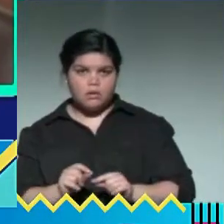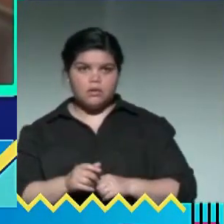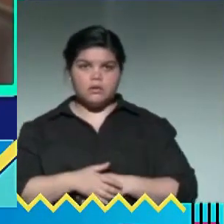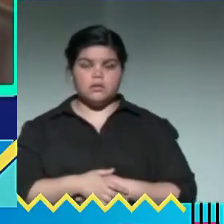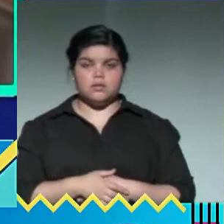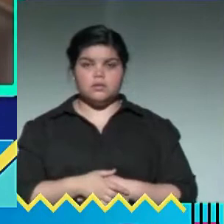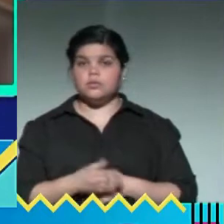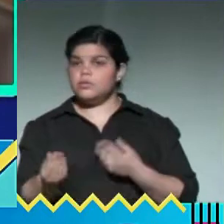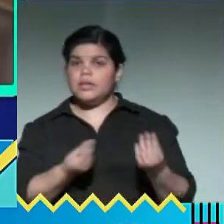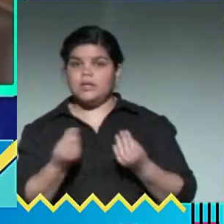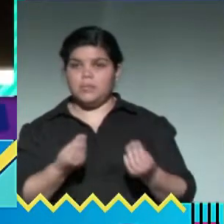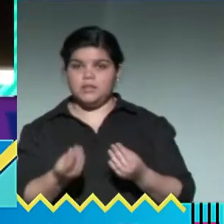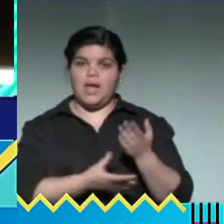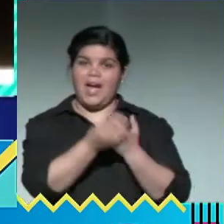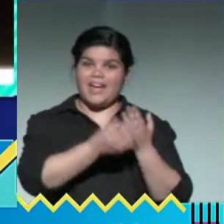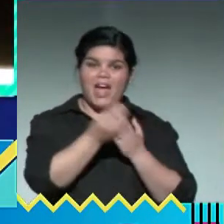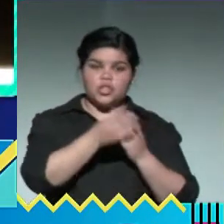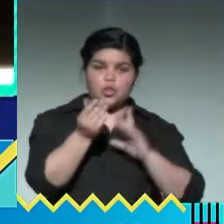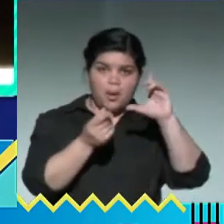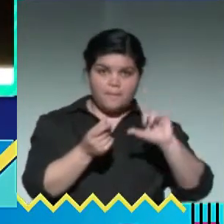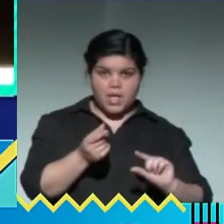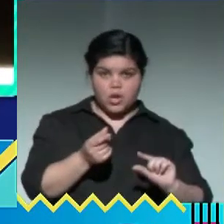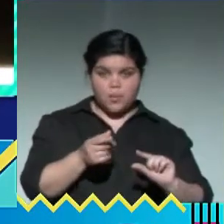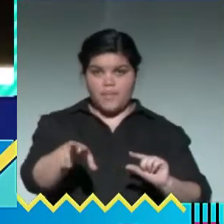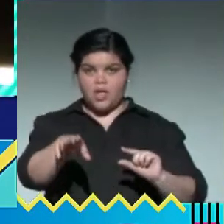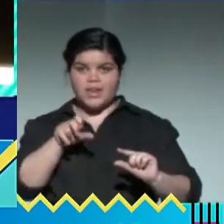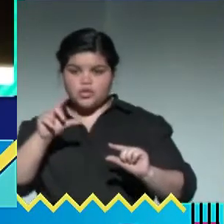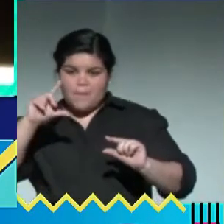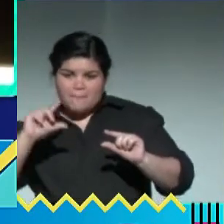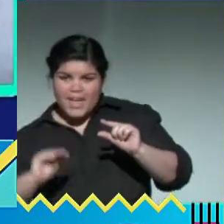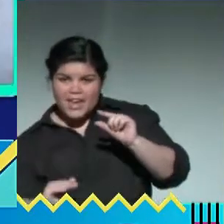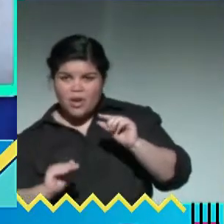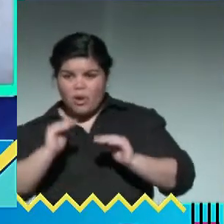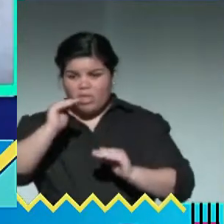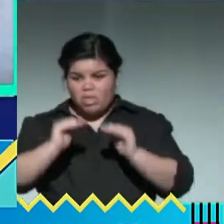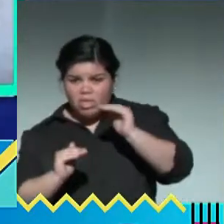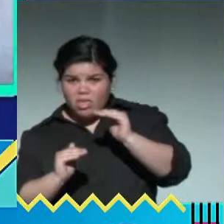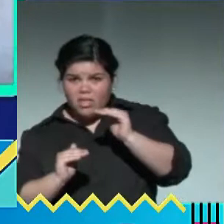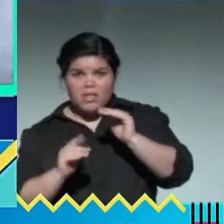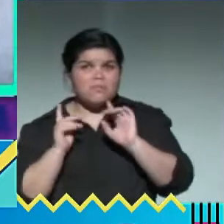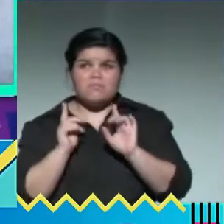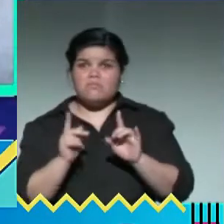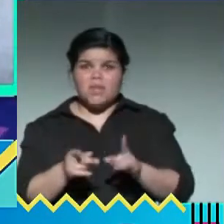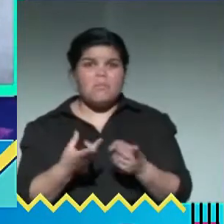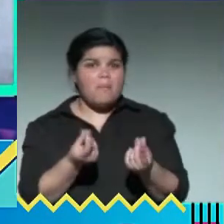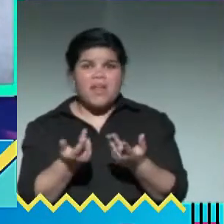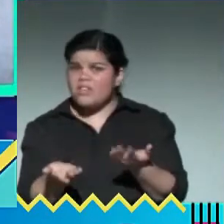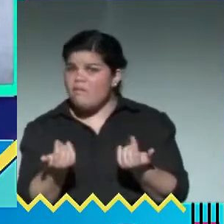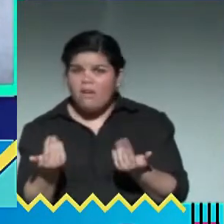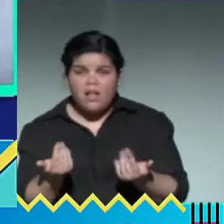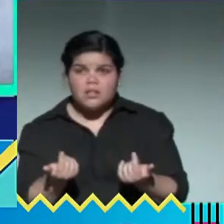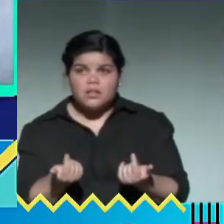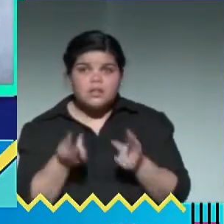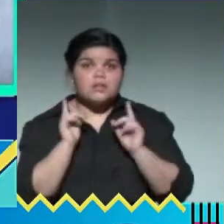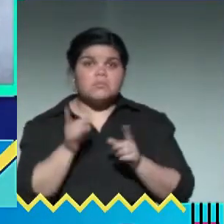Entonces terminás con un gasto mucho menor, pero con ingresos menores y el déficit expandido. Y el nivel de deuda